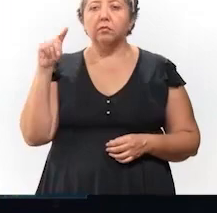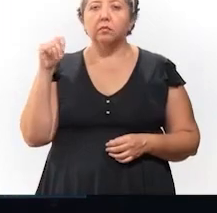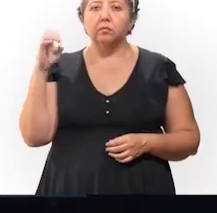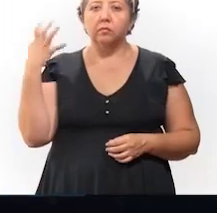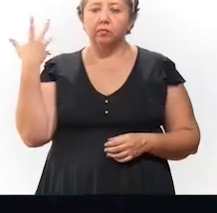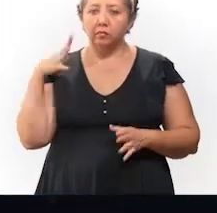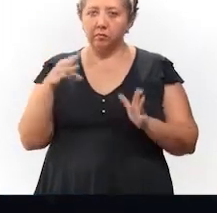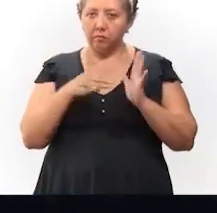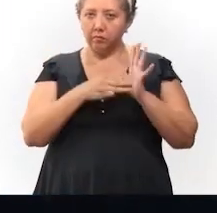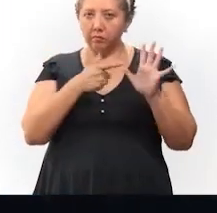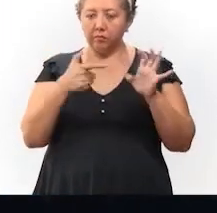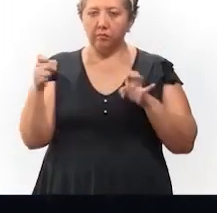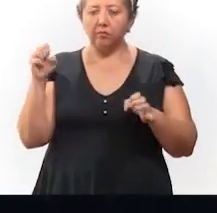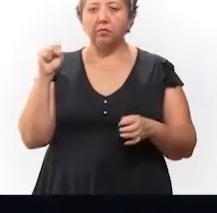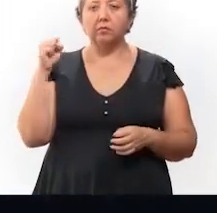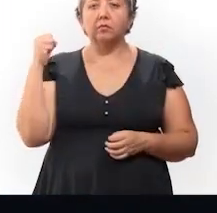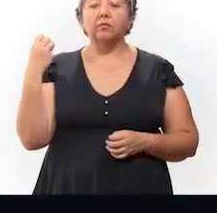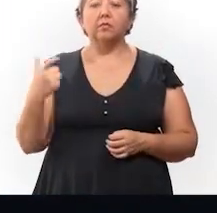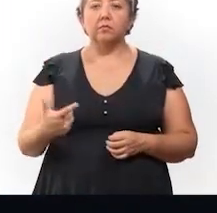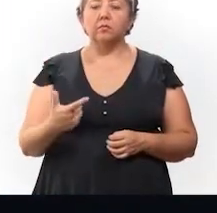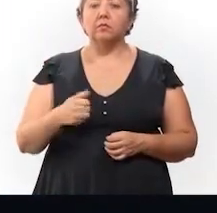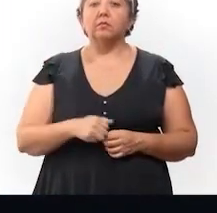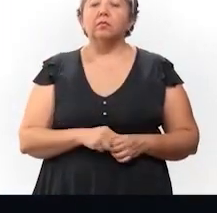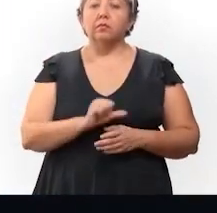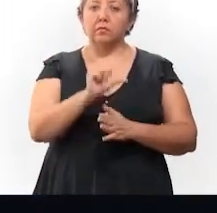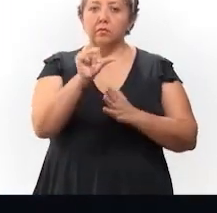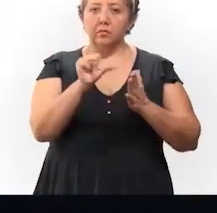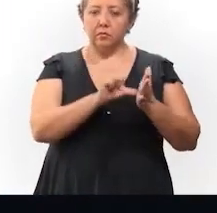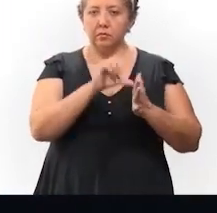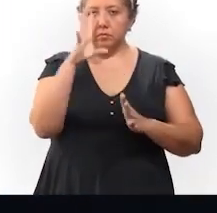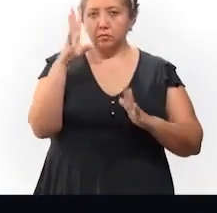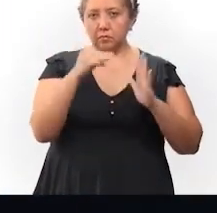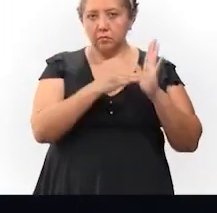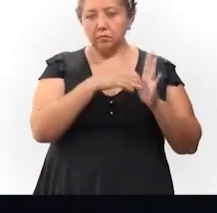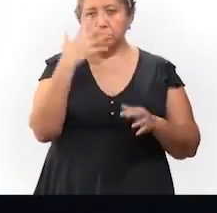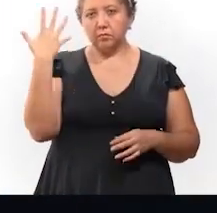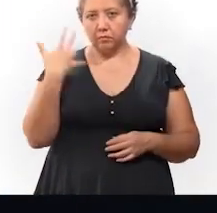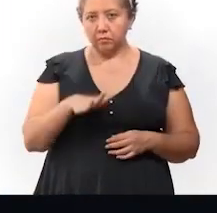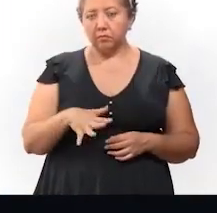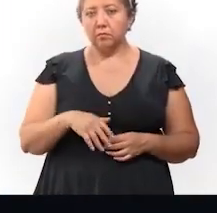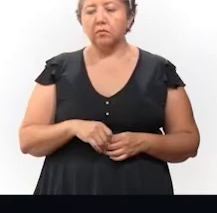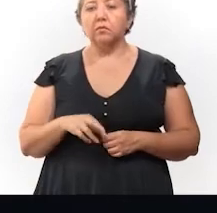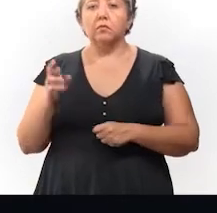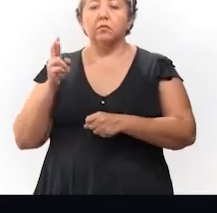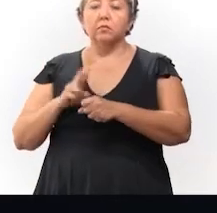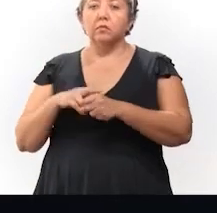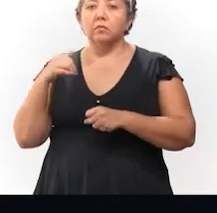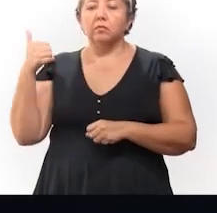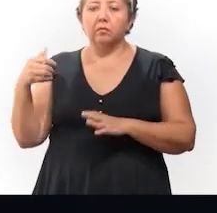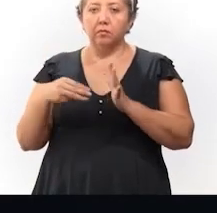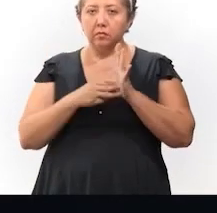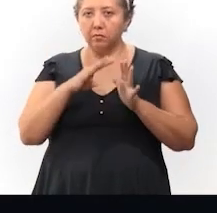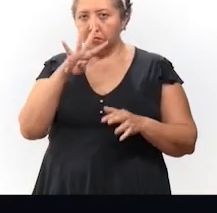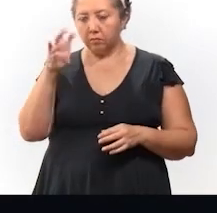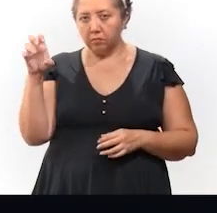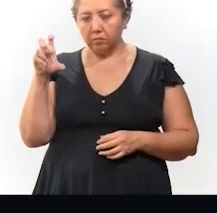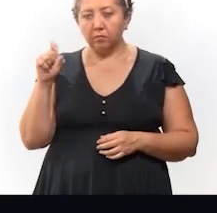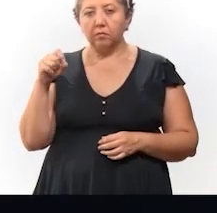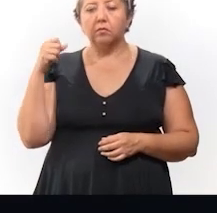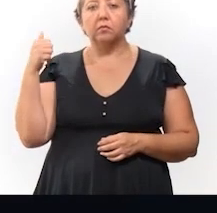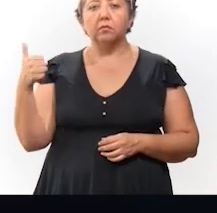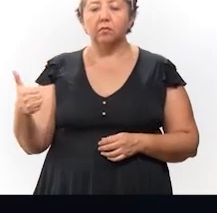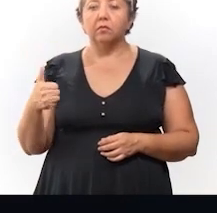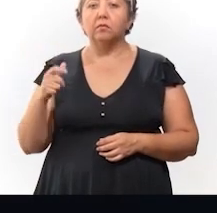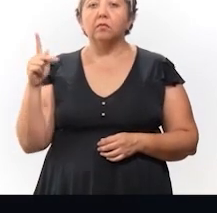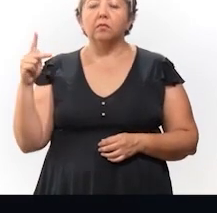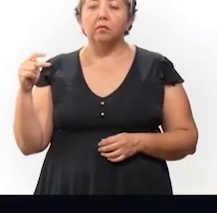oriente 10.767, en la zona centro 4.010, en la zona sur 6.426, en